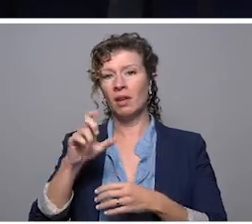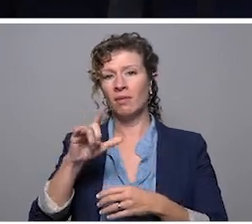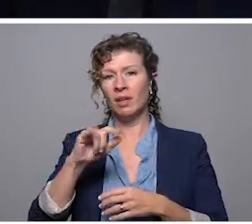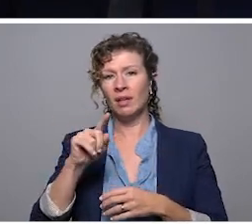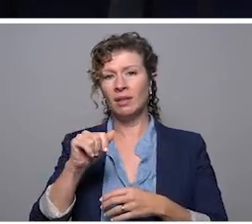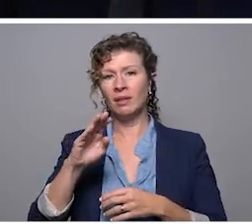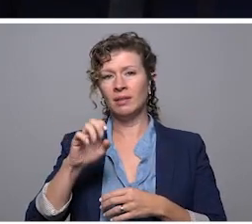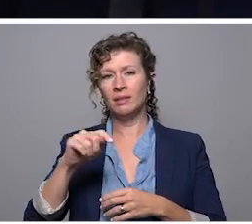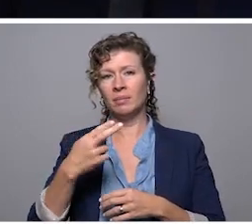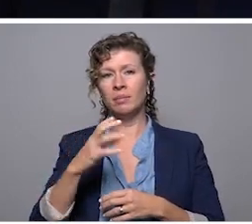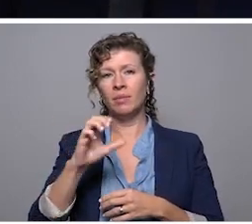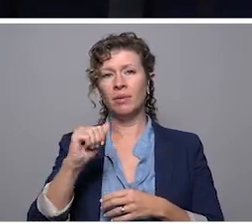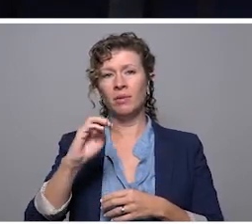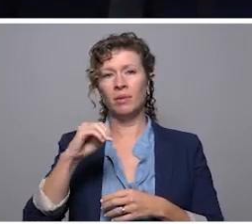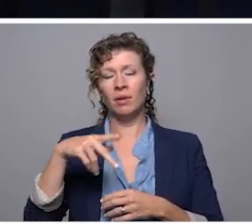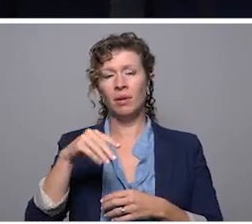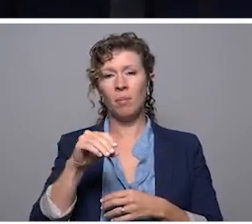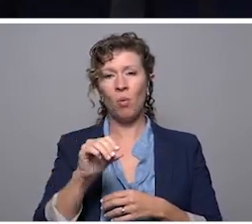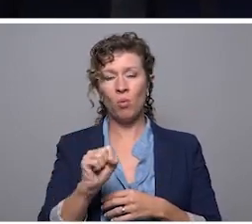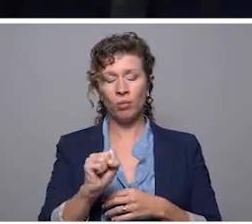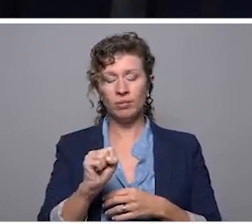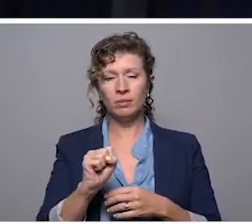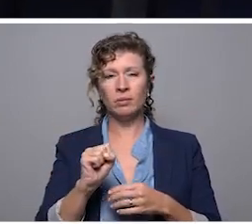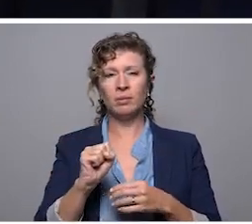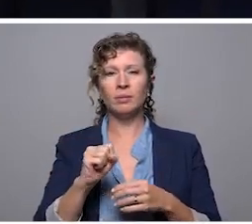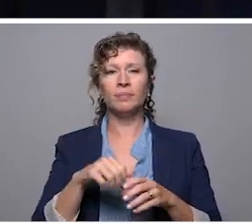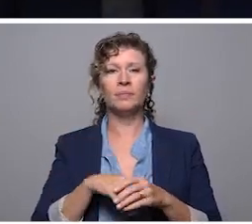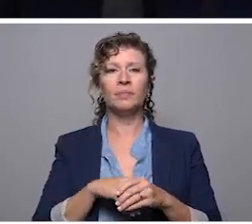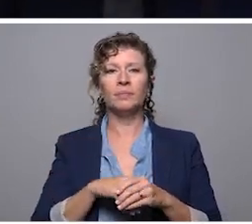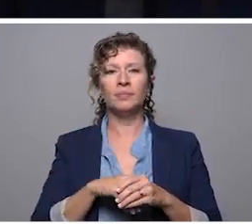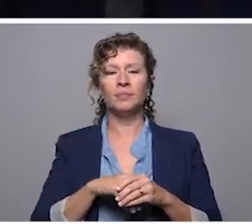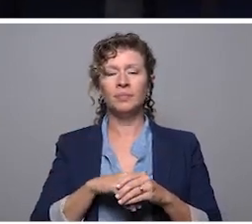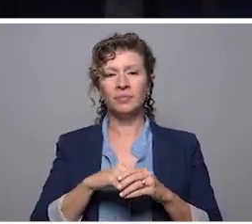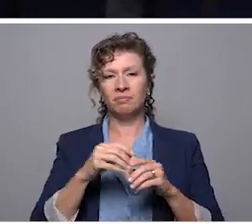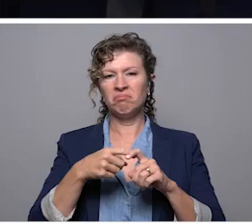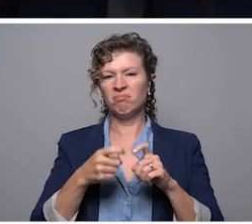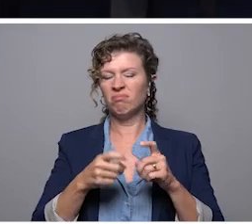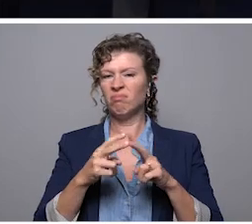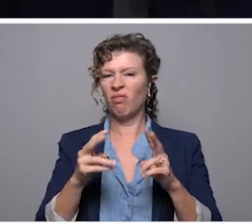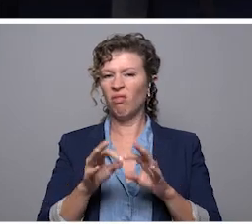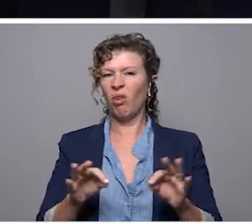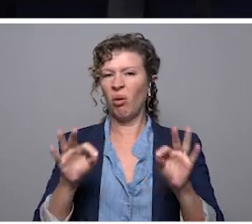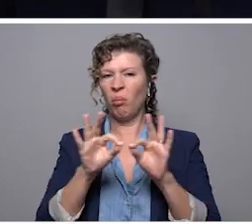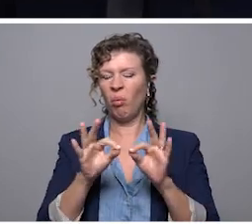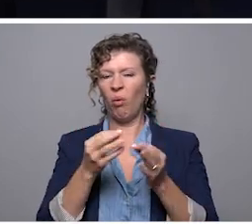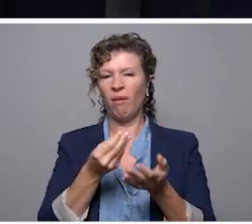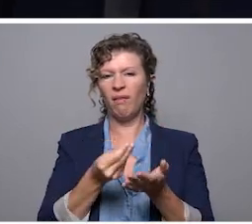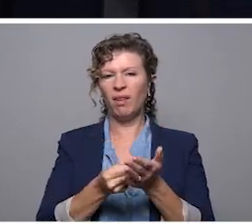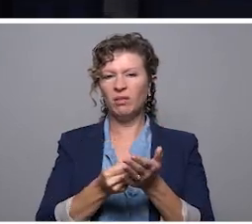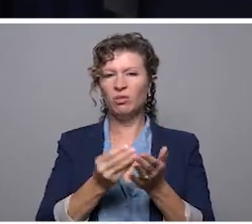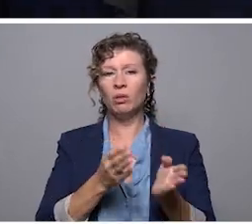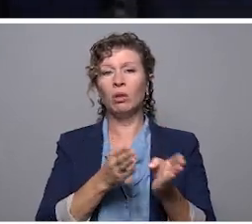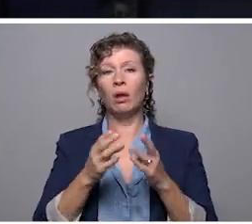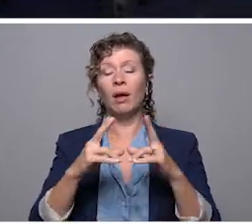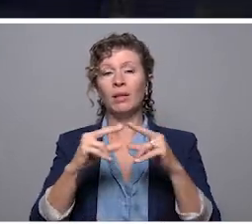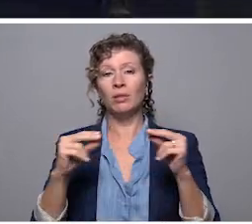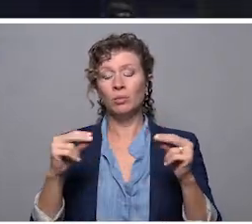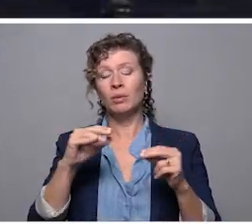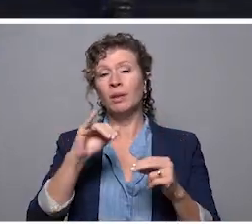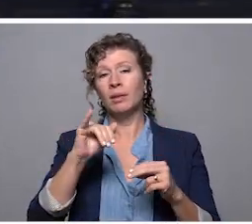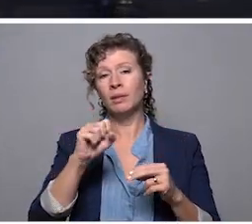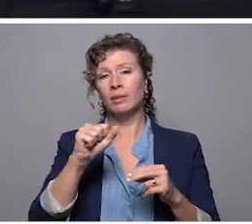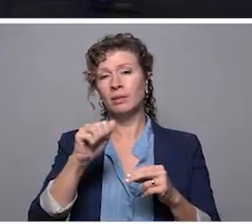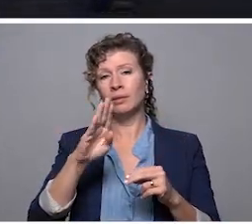de fdl una financiera muy importante de Nicaragua tenemos a Isabel Cruz que ya conocemos de la asociación